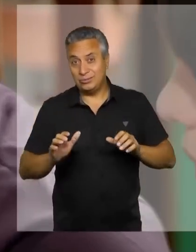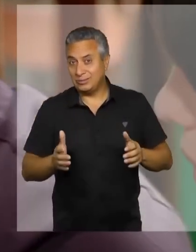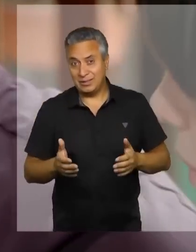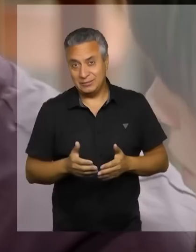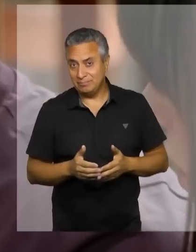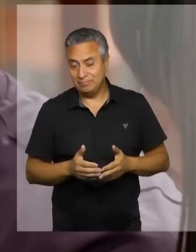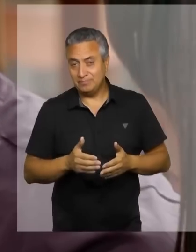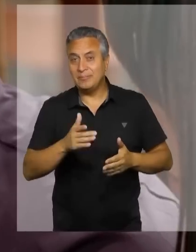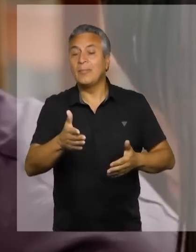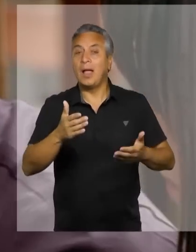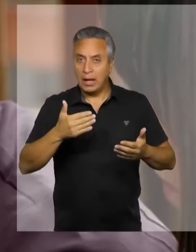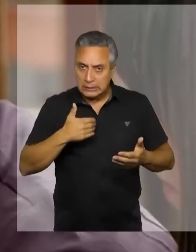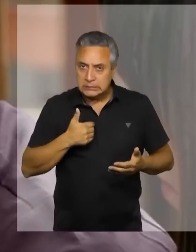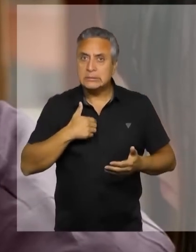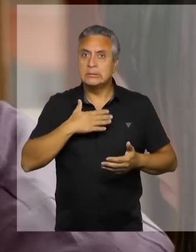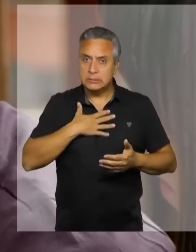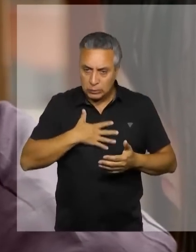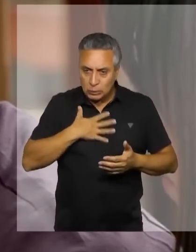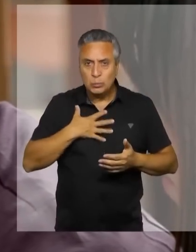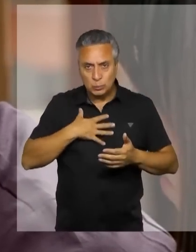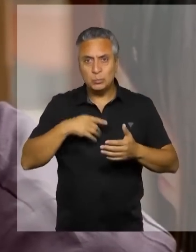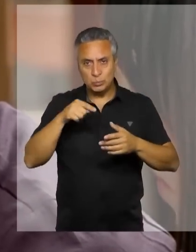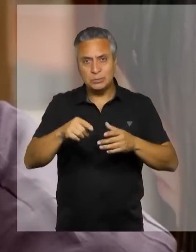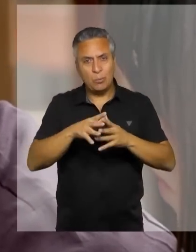Habría tantas cosas que me gustaría decirle a mi mamá.